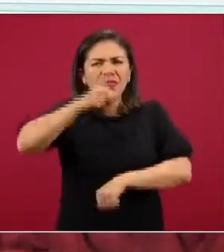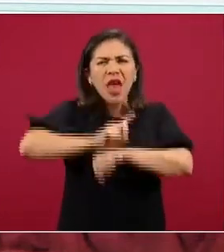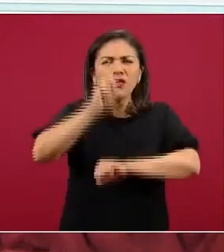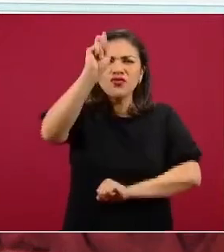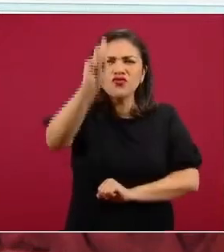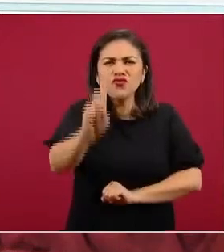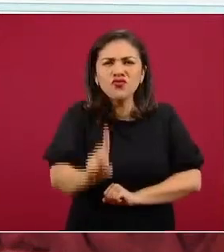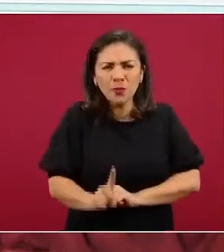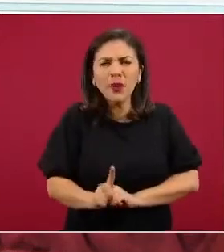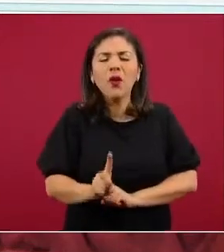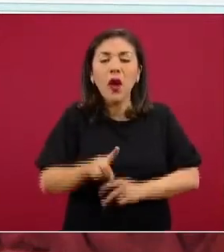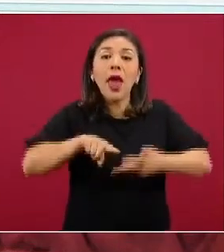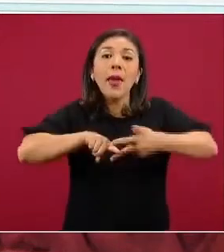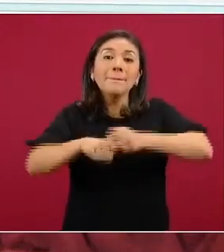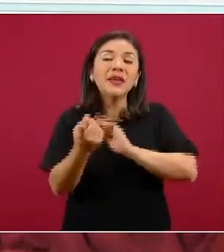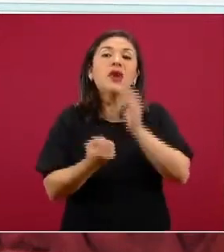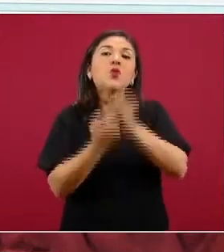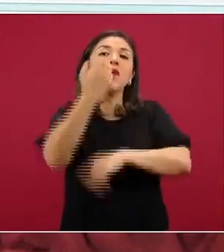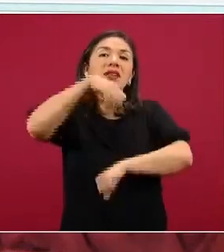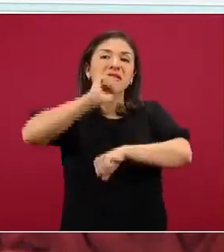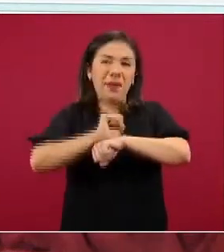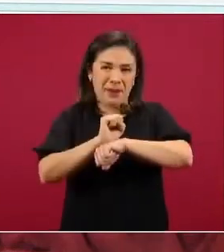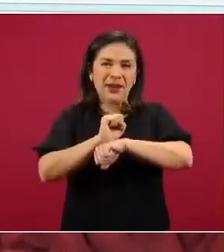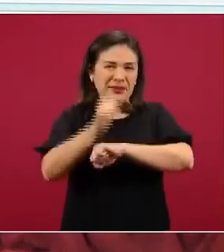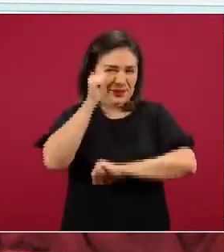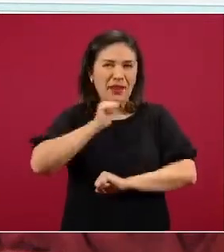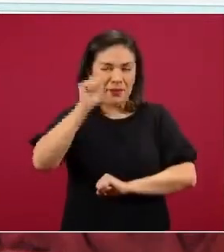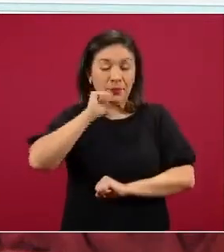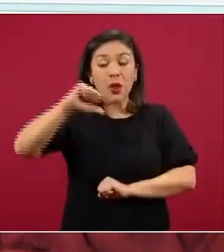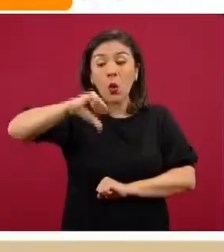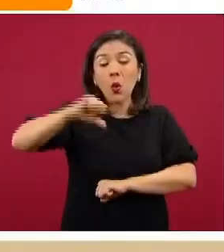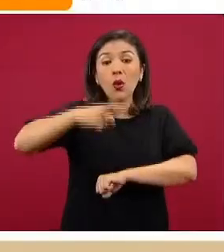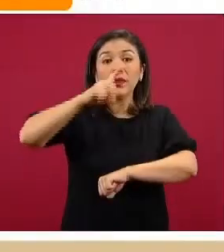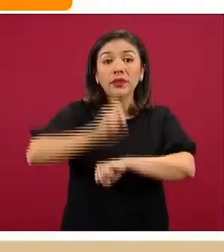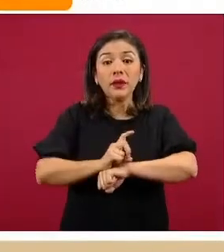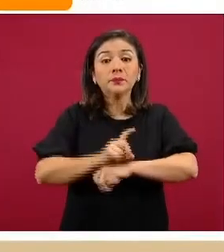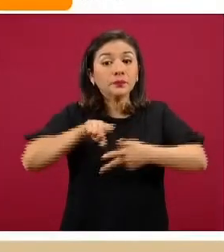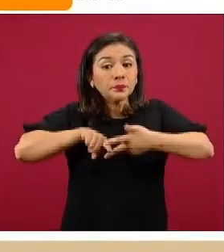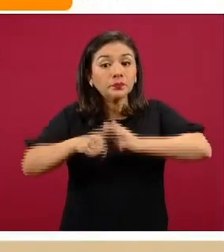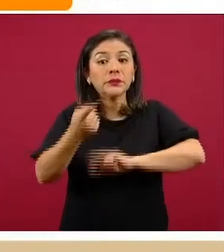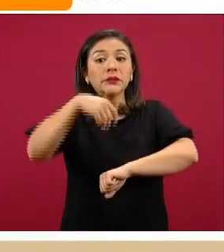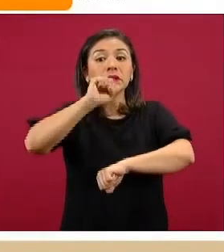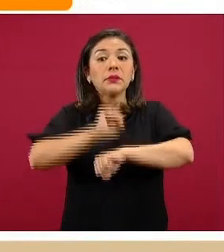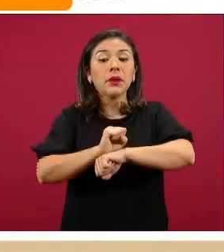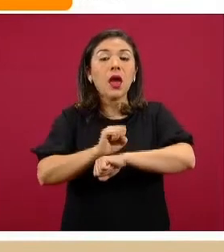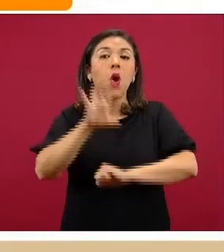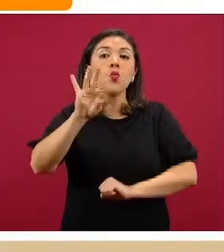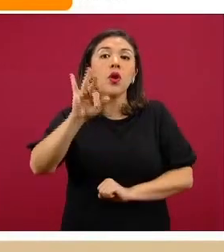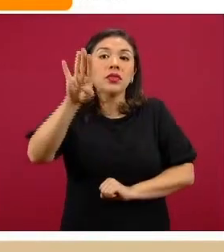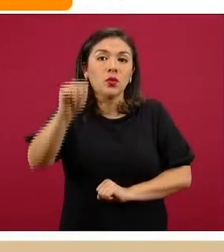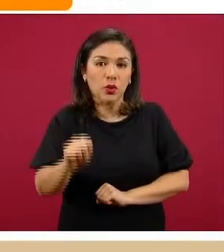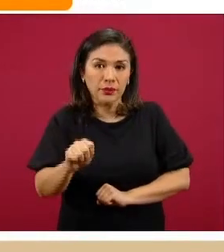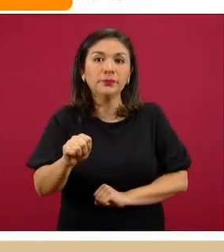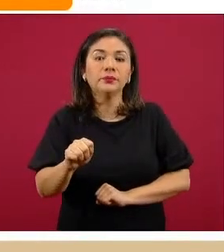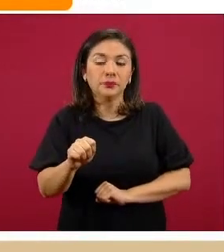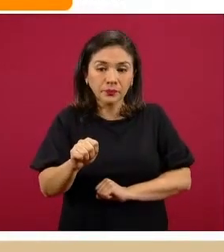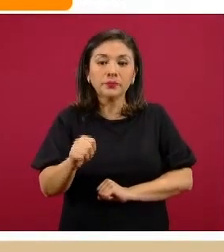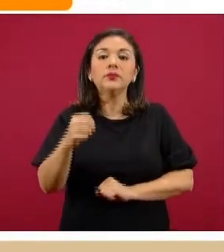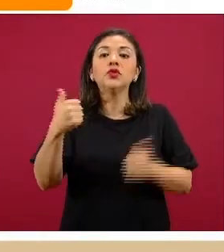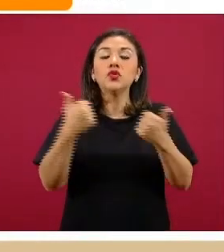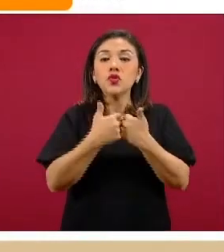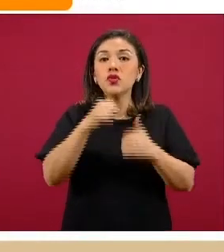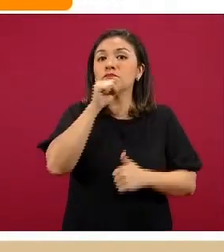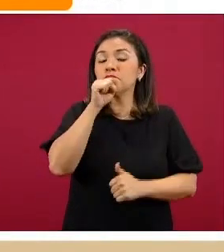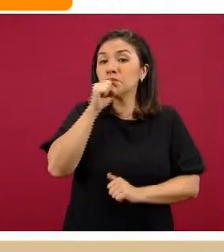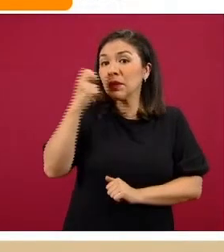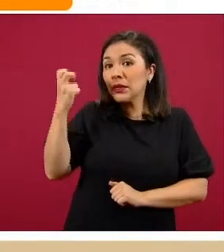domingos abrimos semana epidemiológica. El día de hoy estamos empezando la semana 49 y estamos graficando